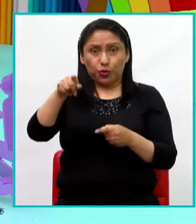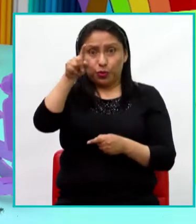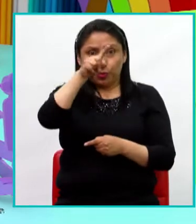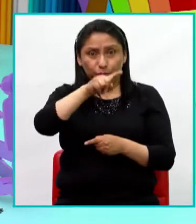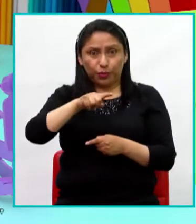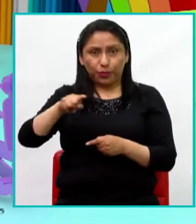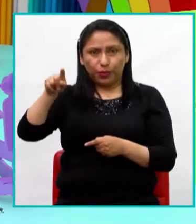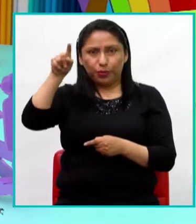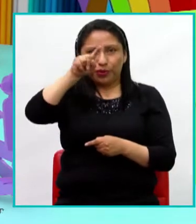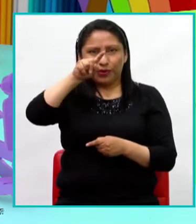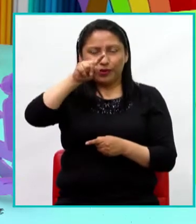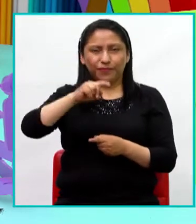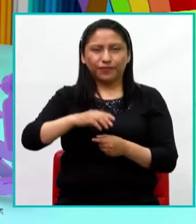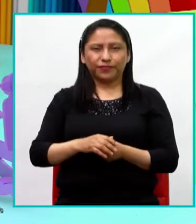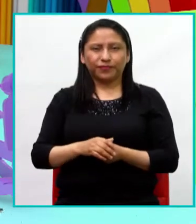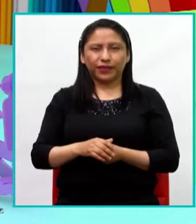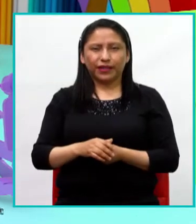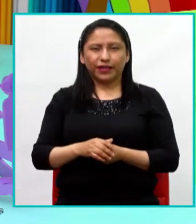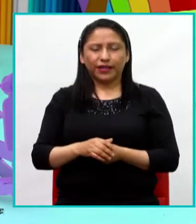¡Miren!